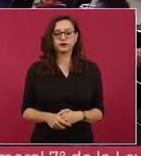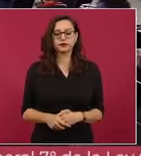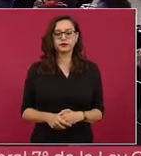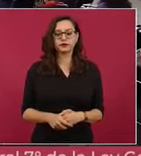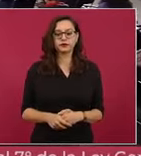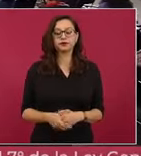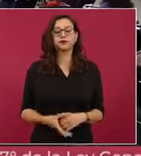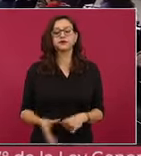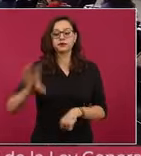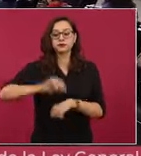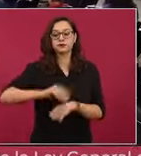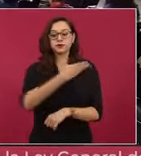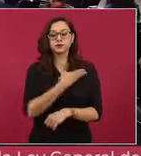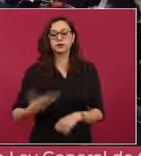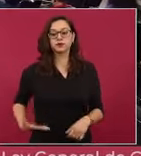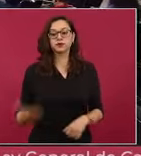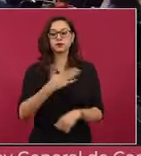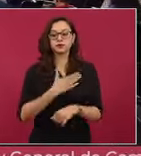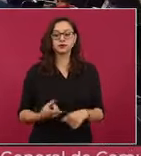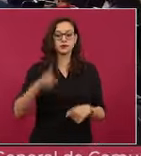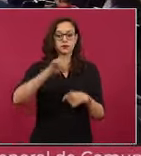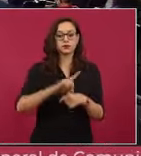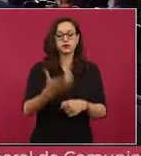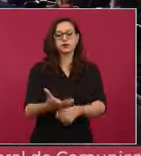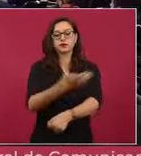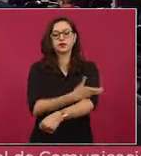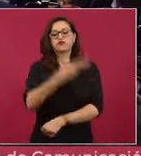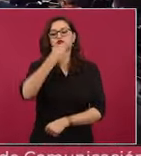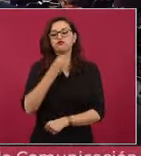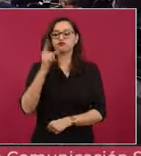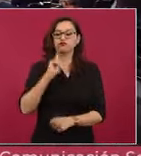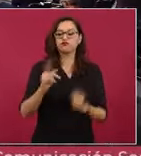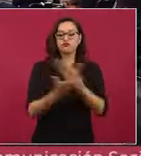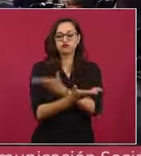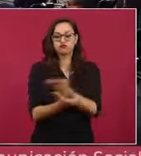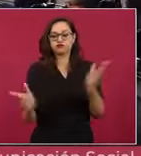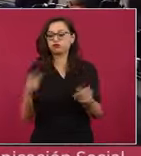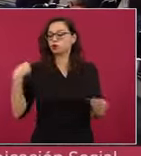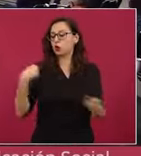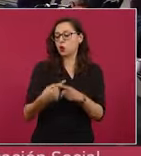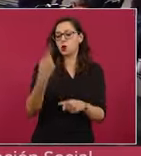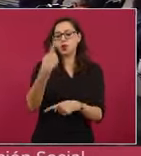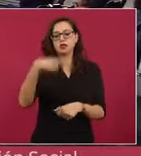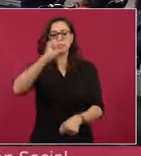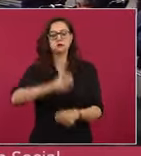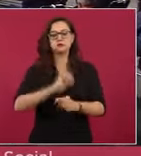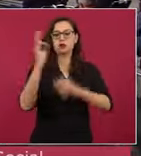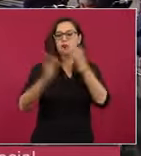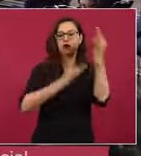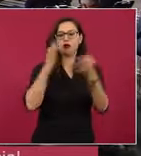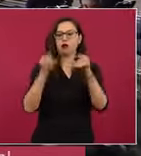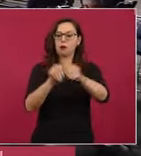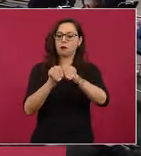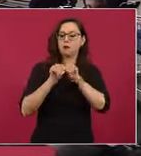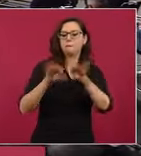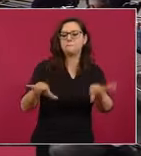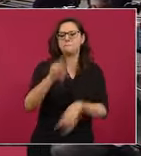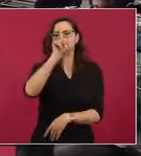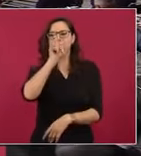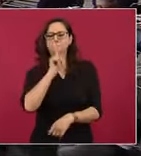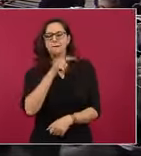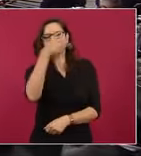Con su permiso, presidente, buen día, compañeras, compañeros. Este es el ¿Quién es quién? En las mentiras de la semana del 23 de marzo